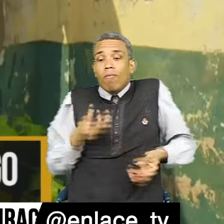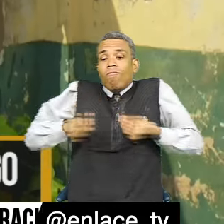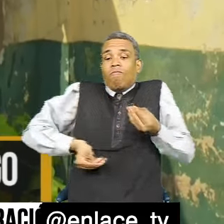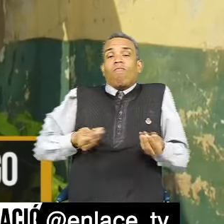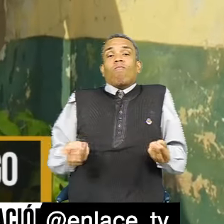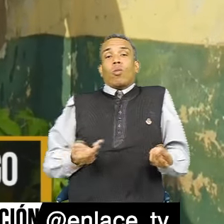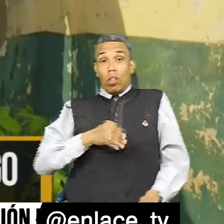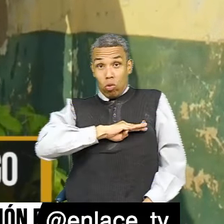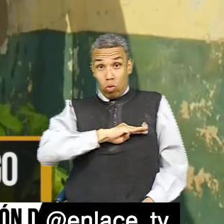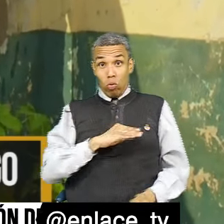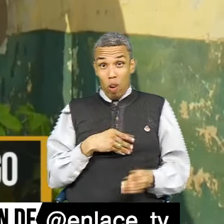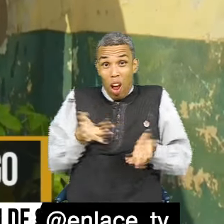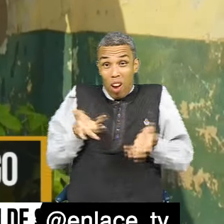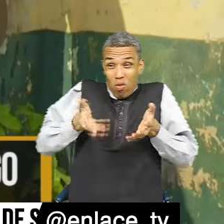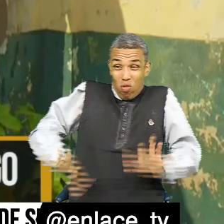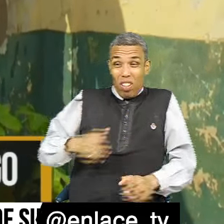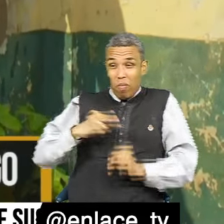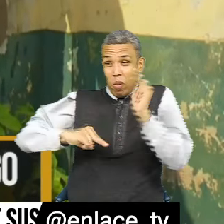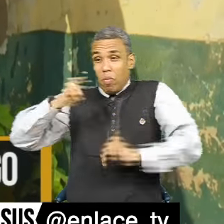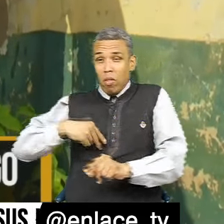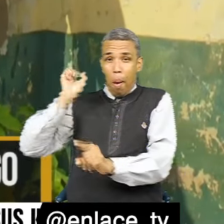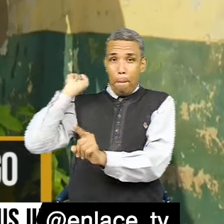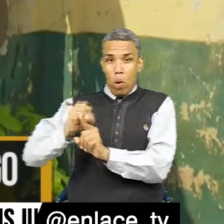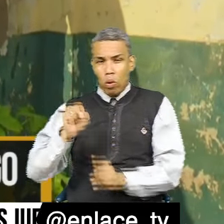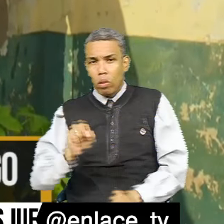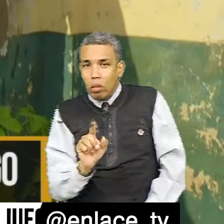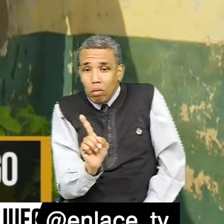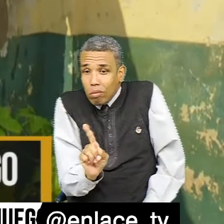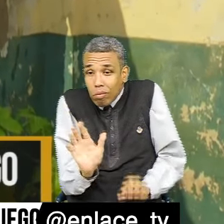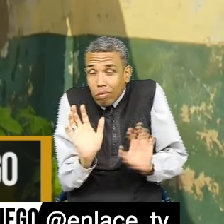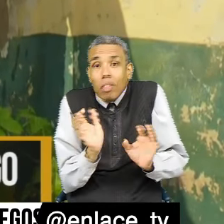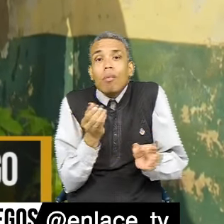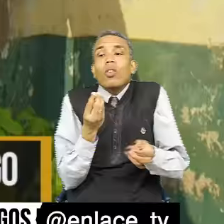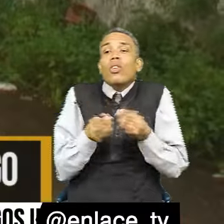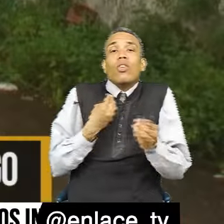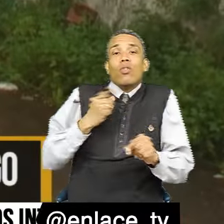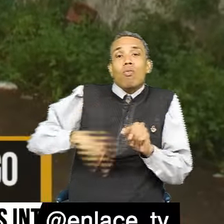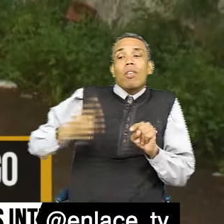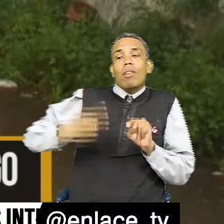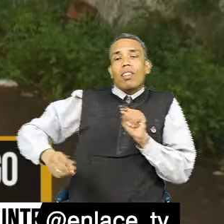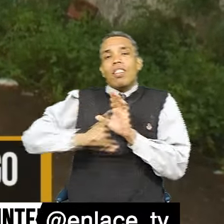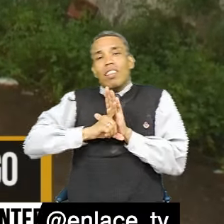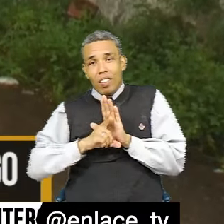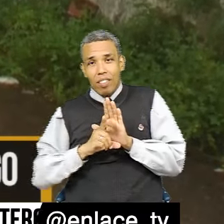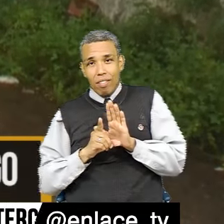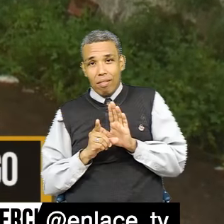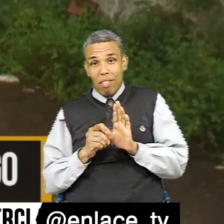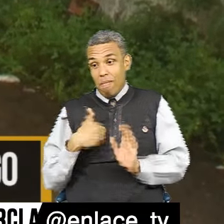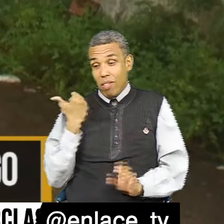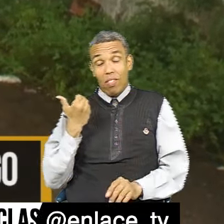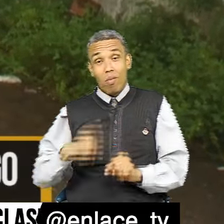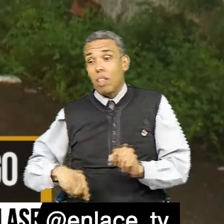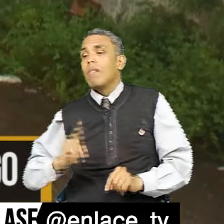riesgo, el estar en un proceso ante la fiscalía por la situación que se presenta en esta escuela,